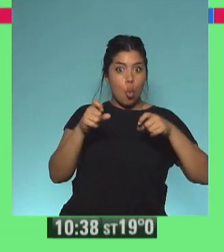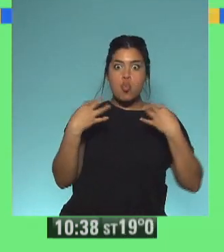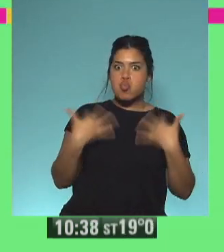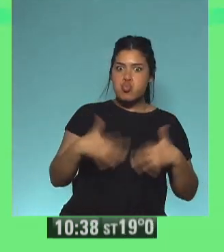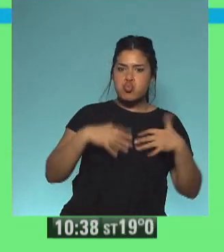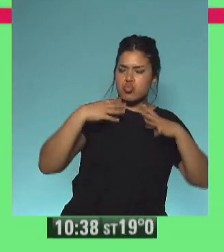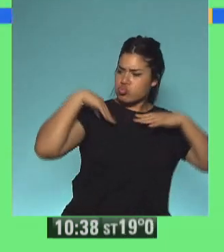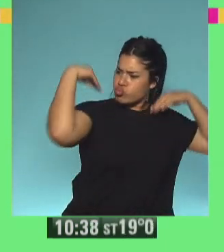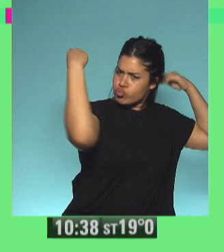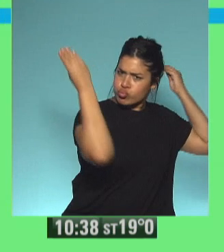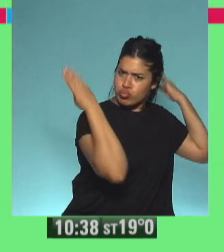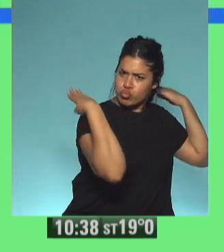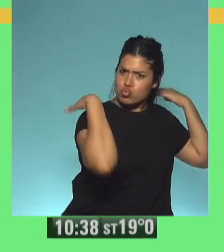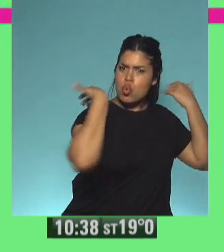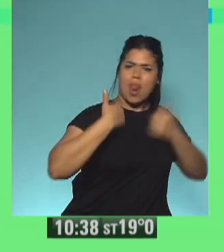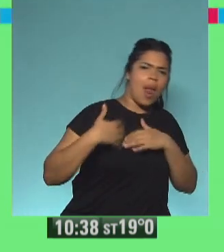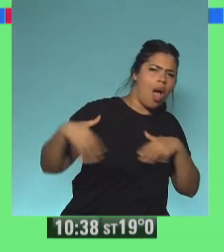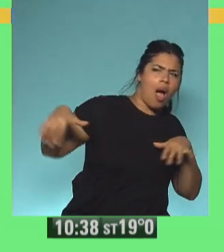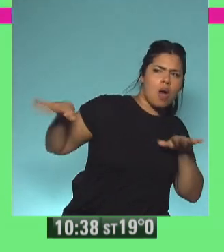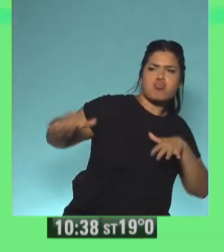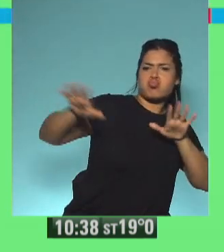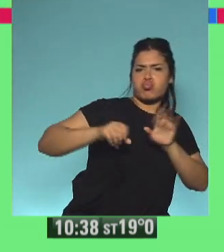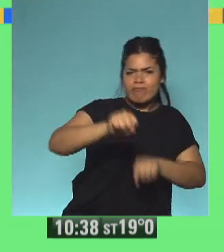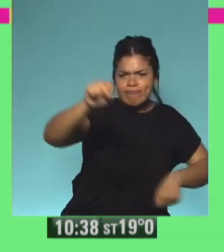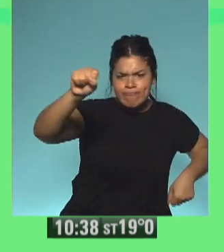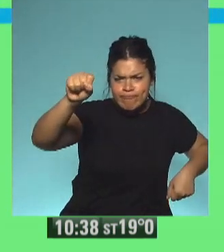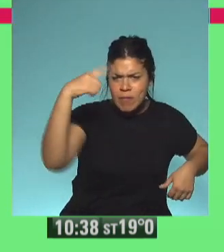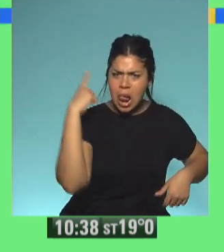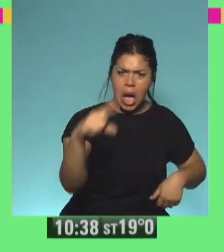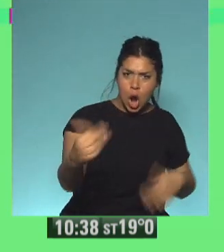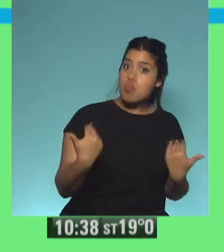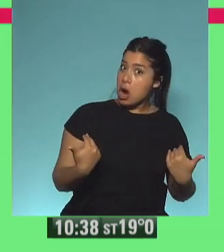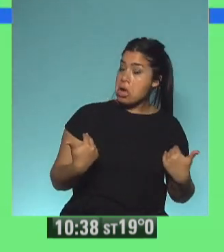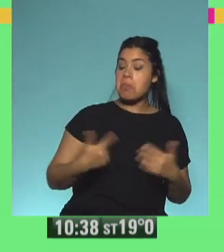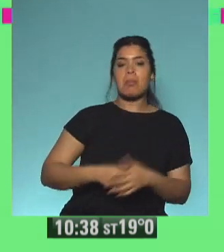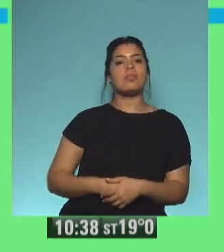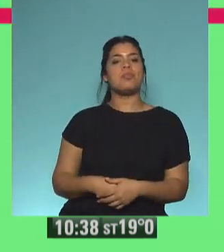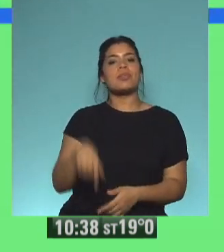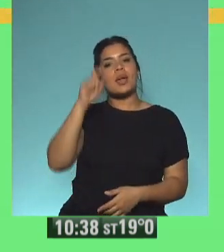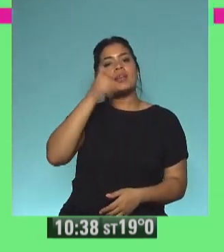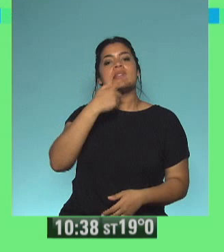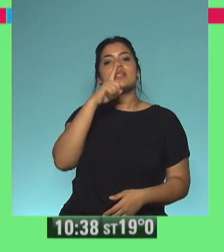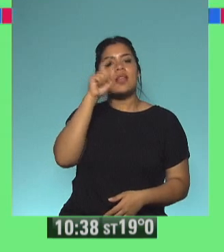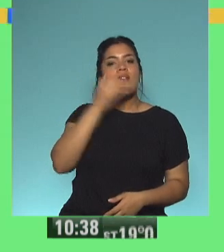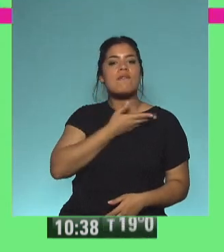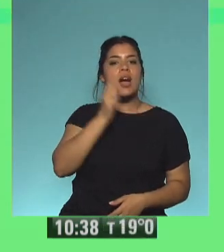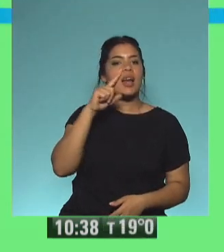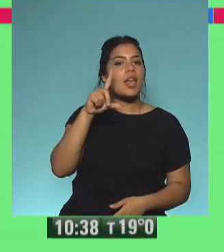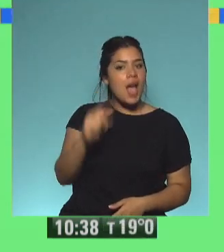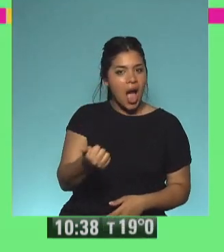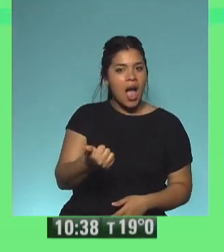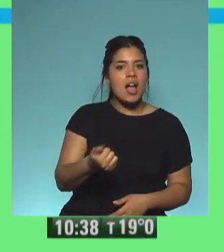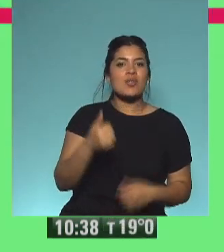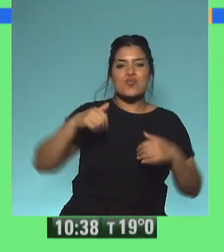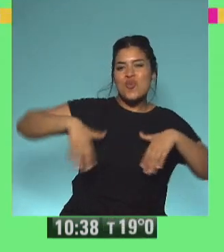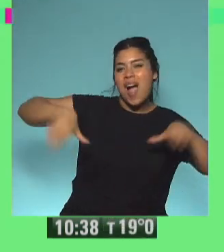larguísima para volar muy lejos. Muy lejos. Para atravesar el océano también. Estefanía de Funes, volando con Nuria Magallemi.